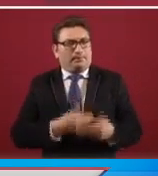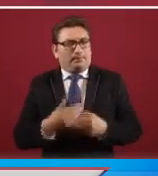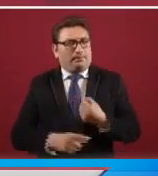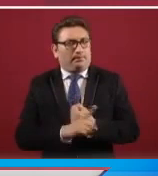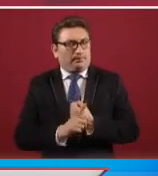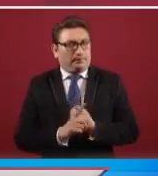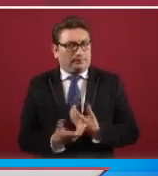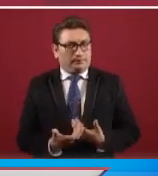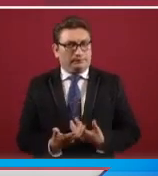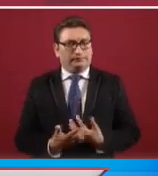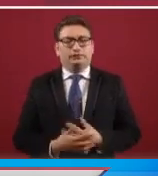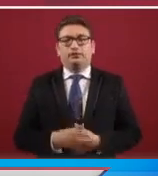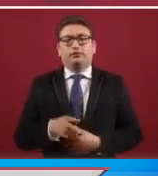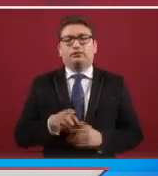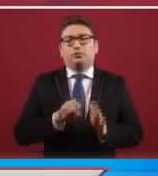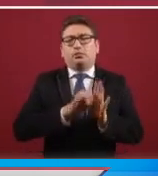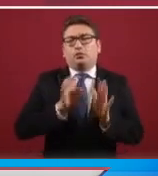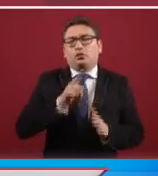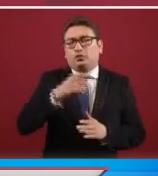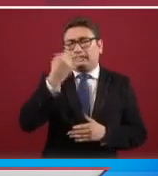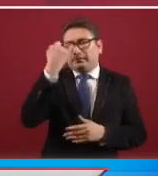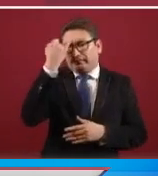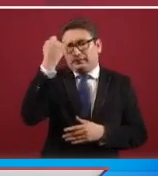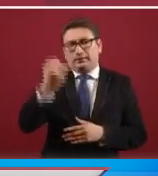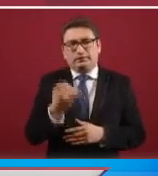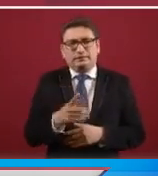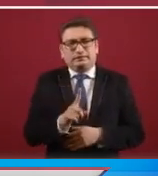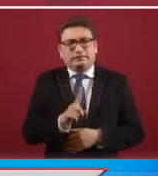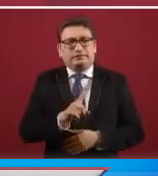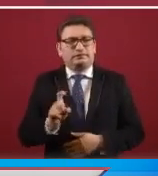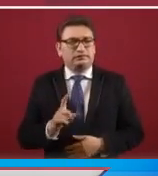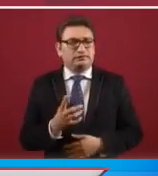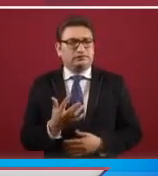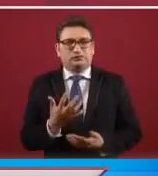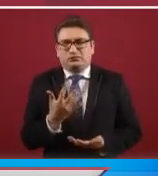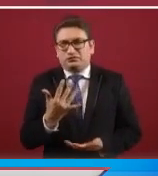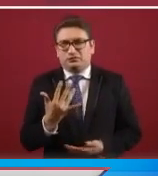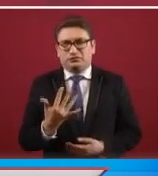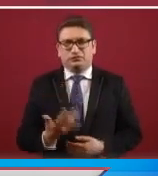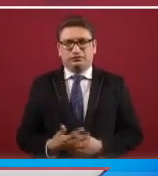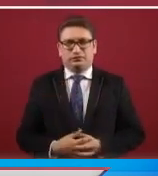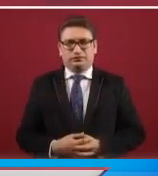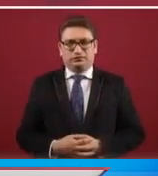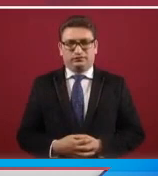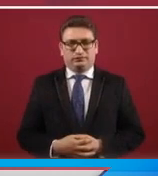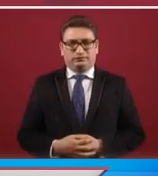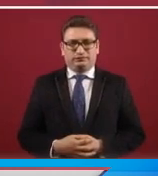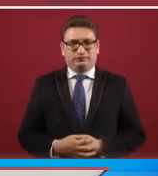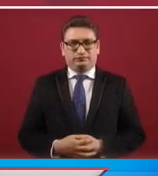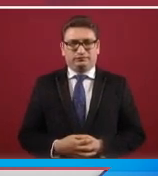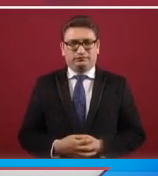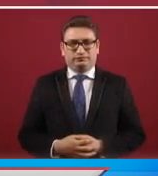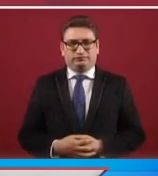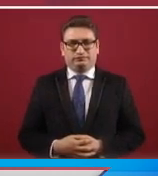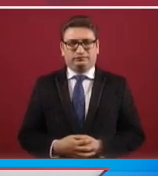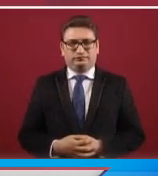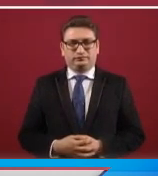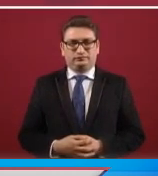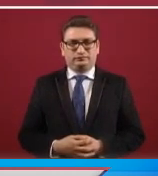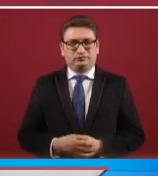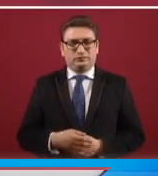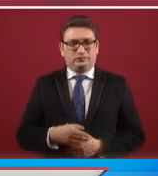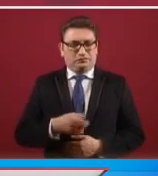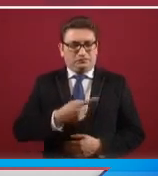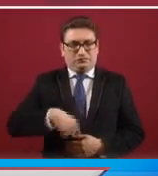que ver con movimientos anarquistas. Son provocadores que buscan orientar la atención a lo menos importante durante las marchas legítimas, como la